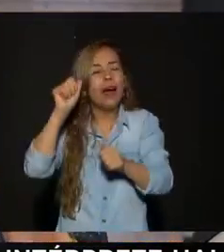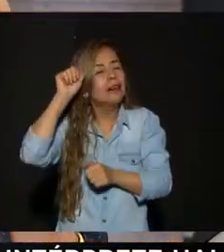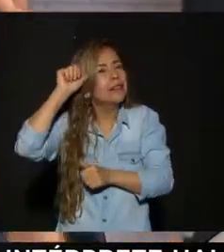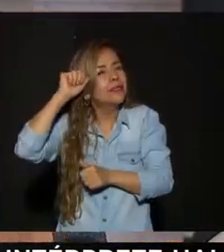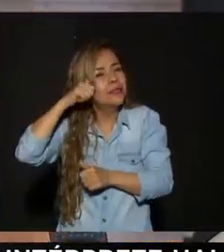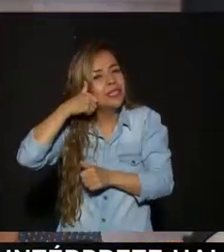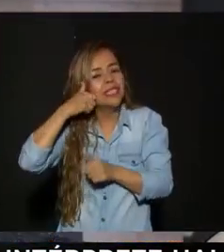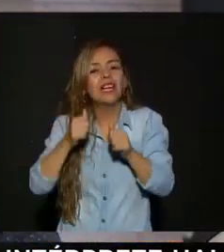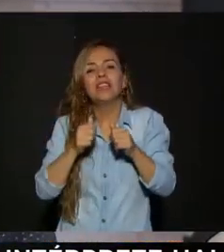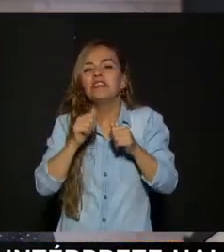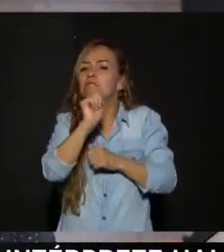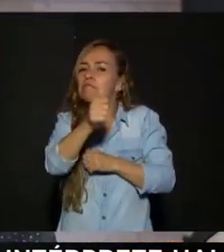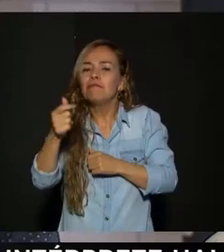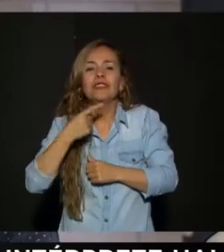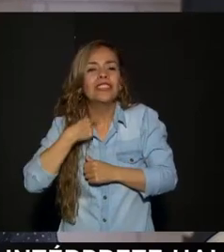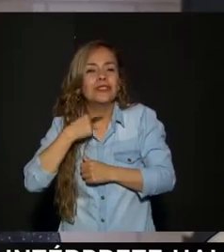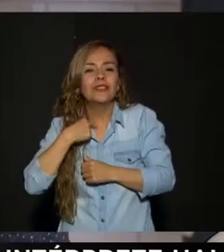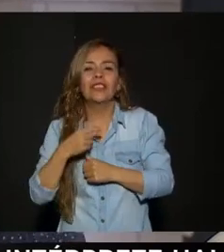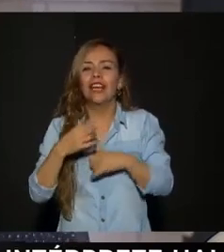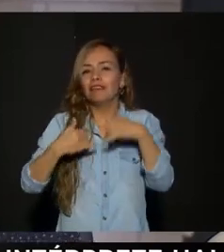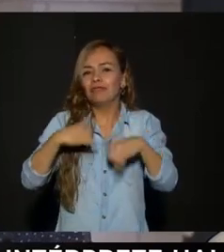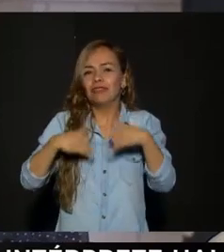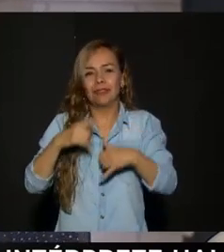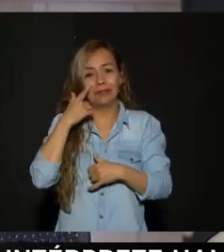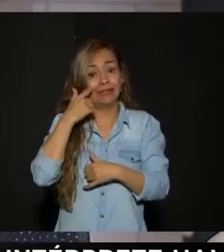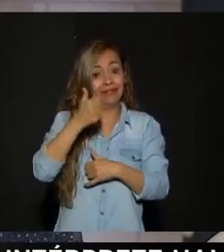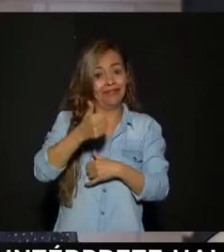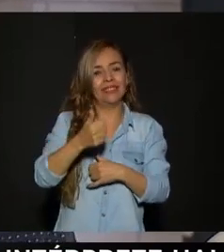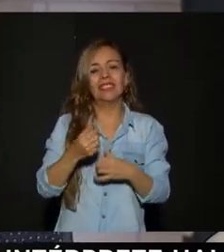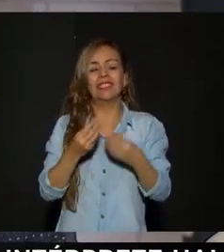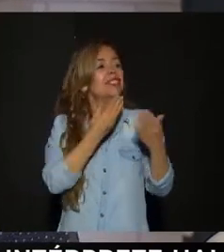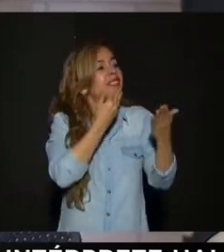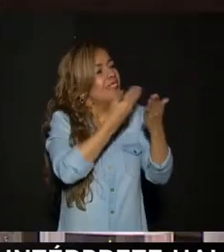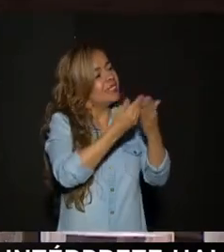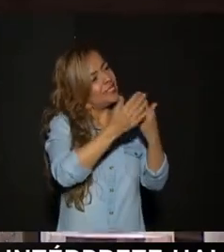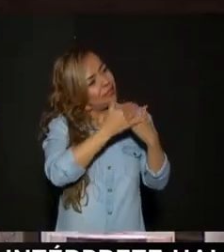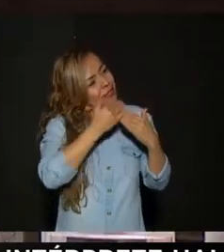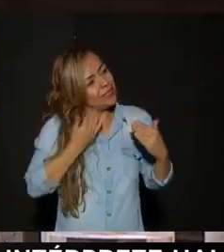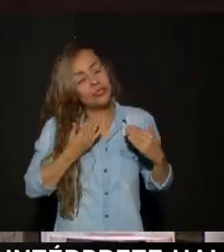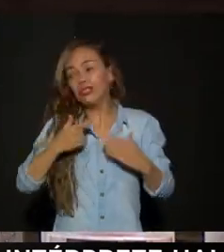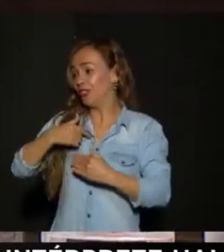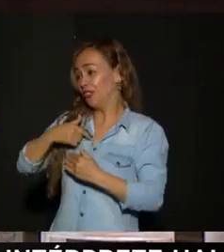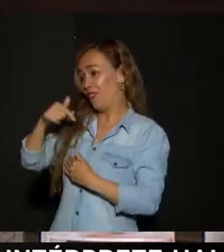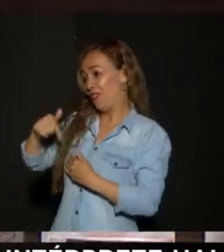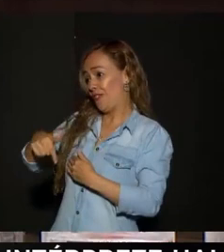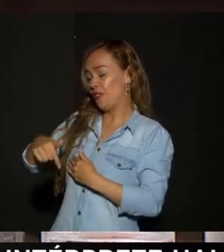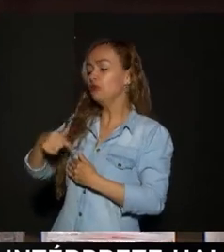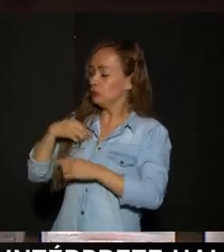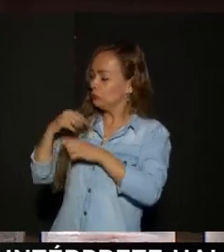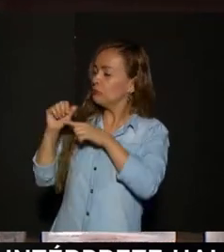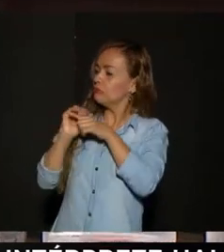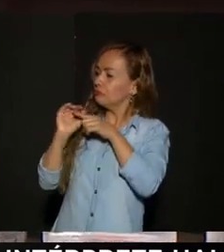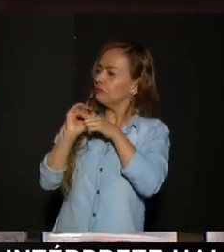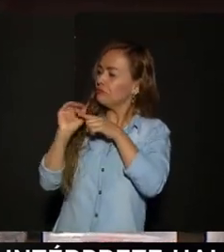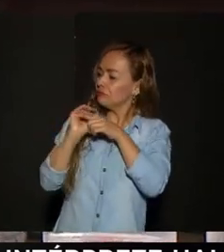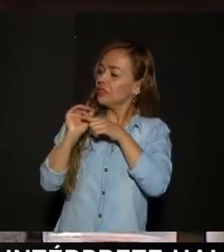puedan, háganlo como les guste y diviértanse. Mil gracias por la invitación. Así es, profe Juan Calle, muchas gracias. Yo muy juiciosa voy a tapar mis